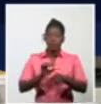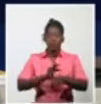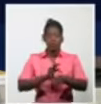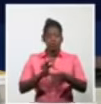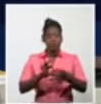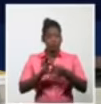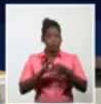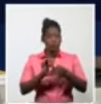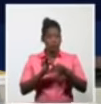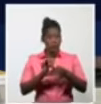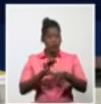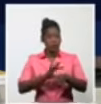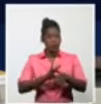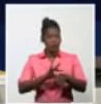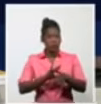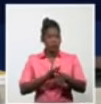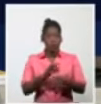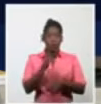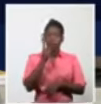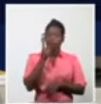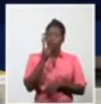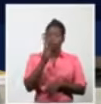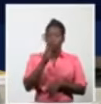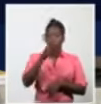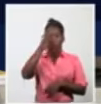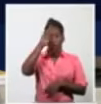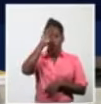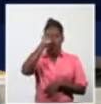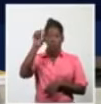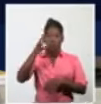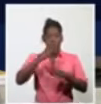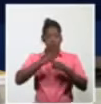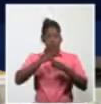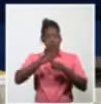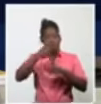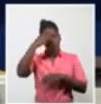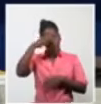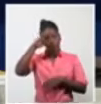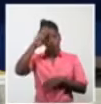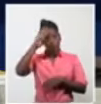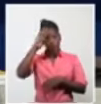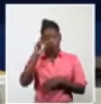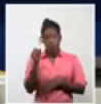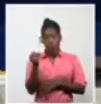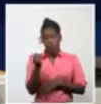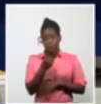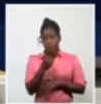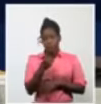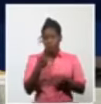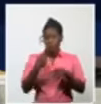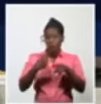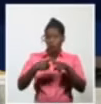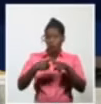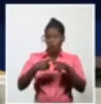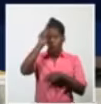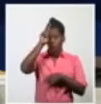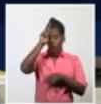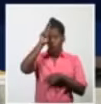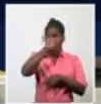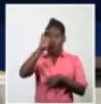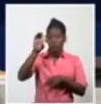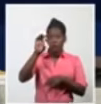2 en el Hospital Joaquín Castillo Duani de Santiago de Cuba, 1 en el Hospital León Cuervo Rubio de Pinar del